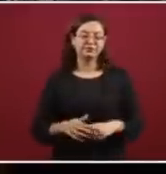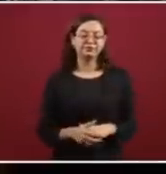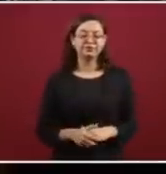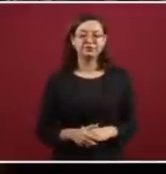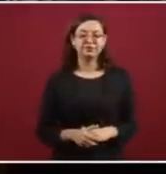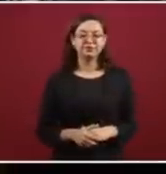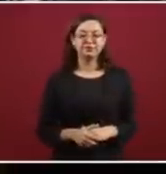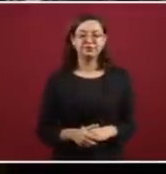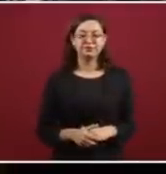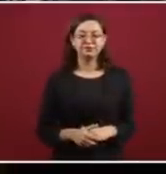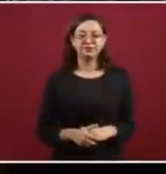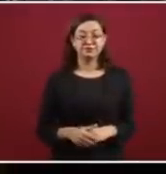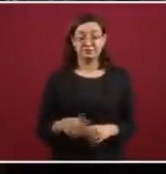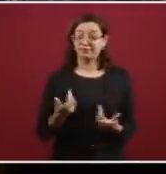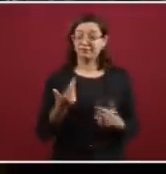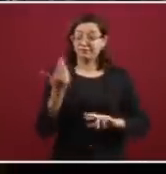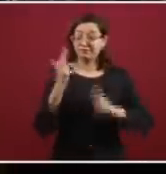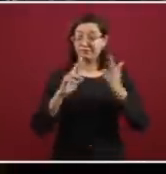de las conciencias,